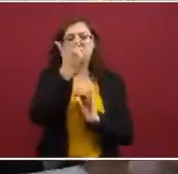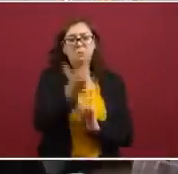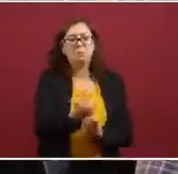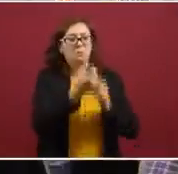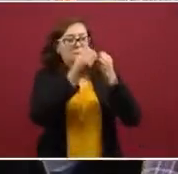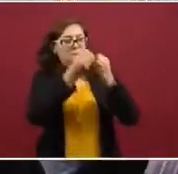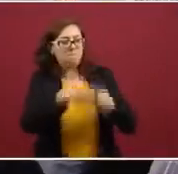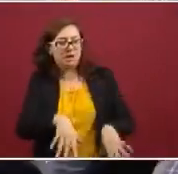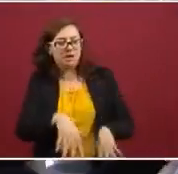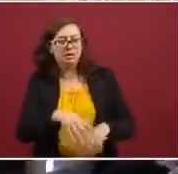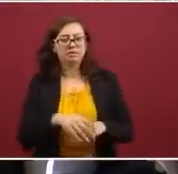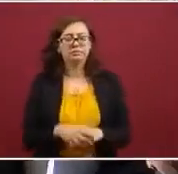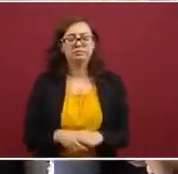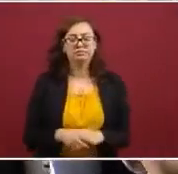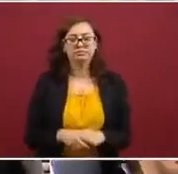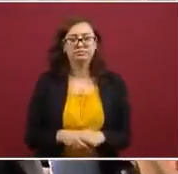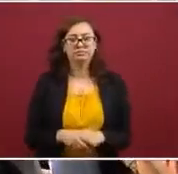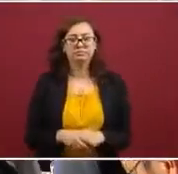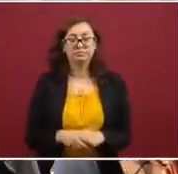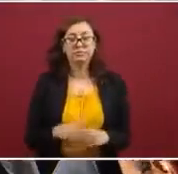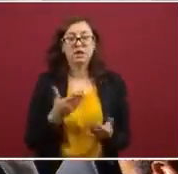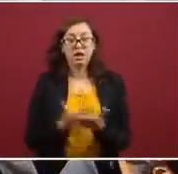Si continuamos sin permitir